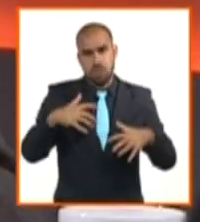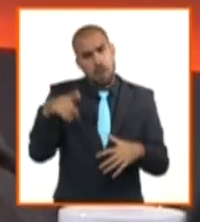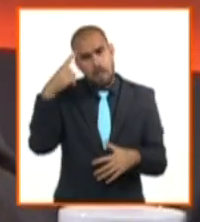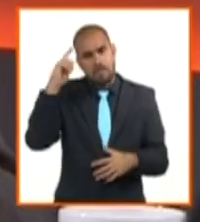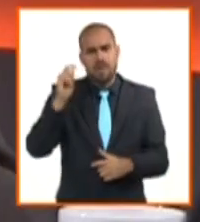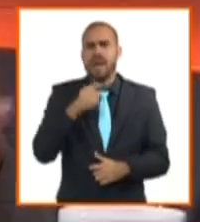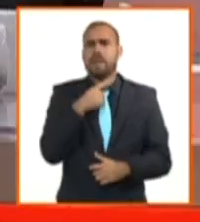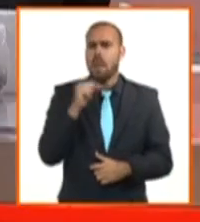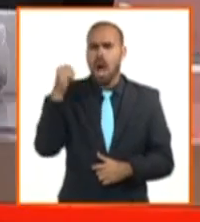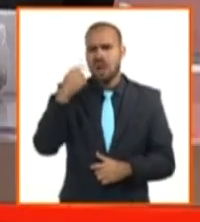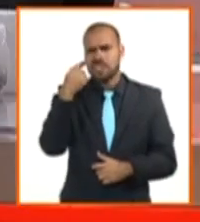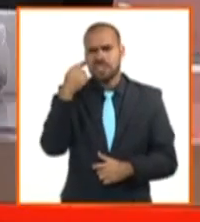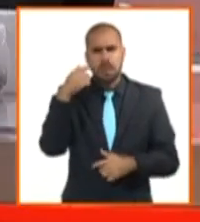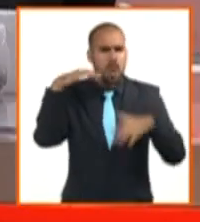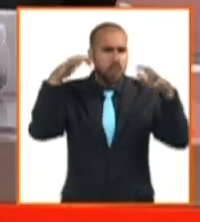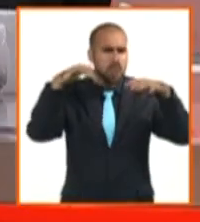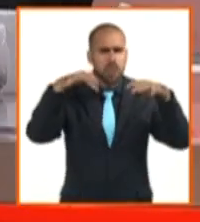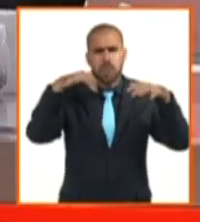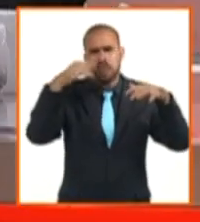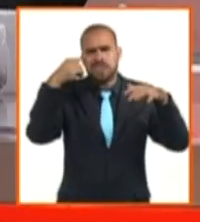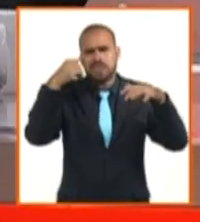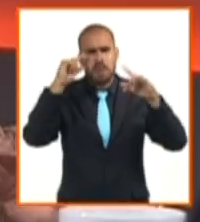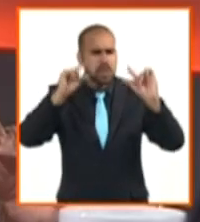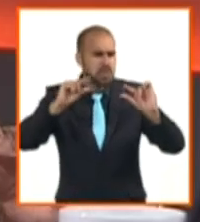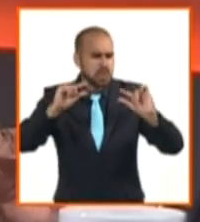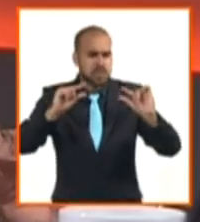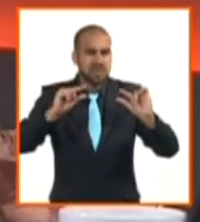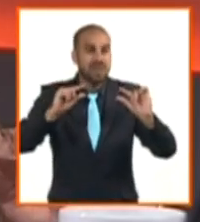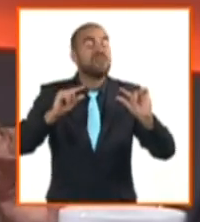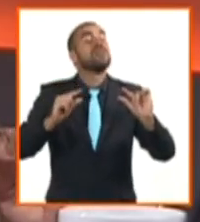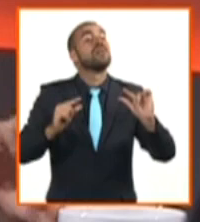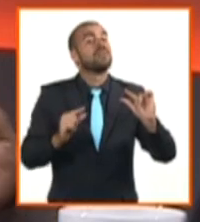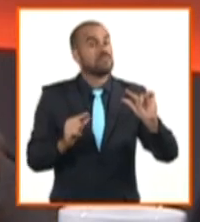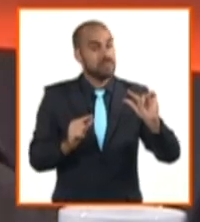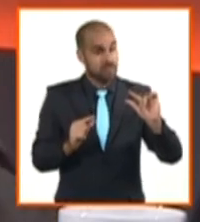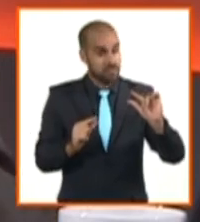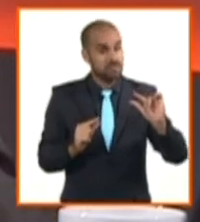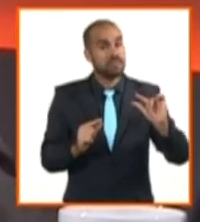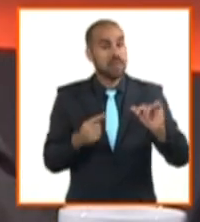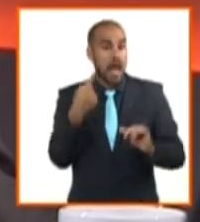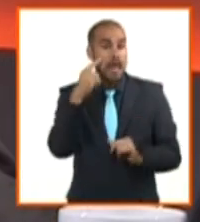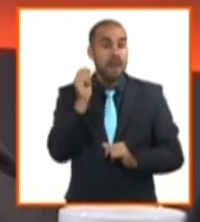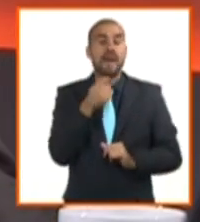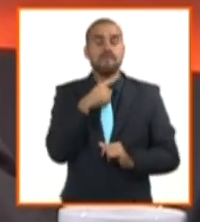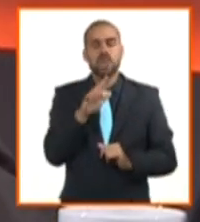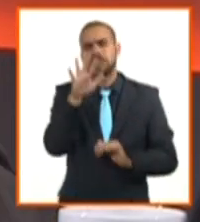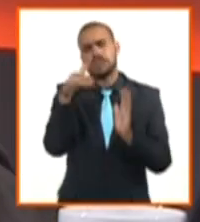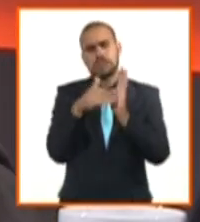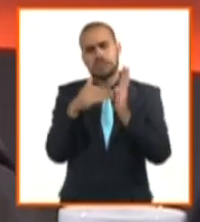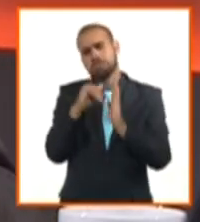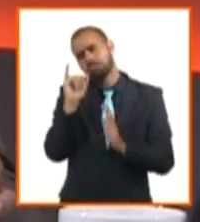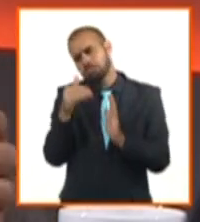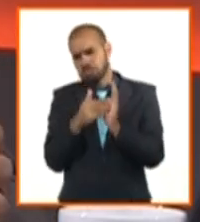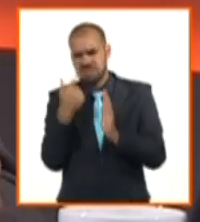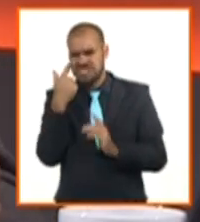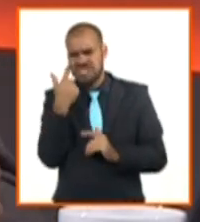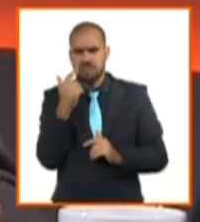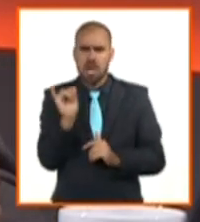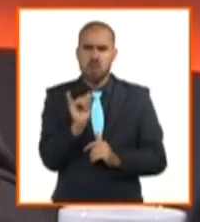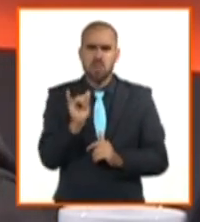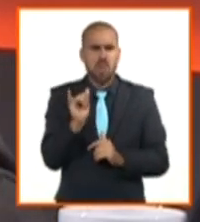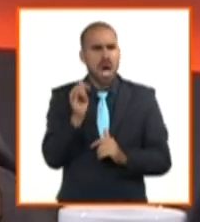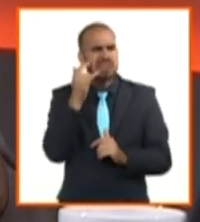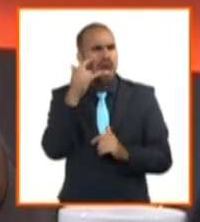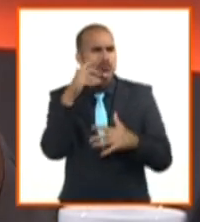juve está menos y menos pero y eso muchas veces se ve usted a las cinco de la tarde seis de la tarde ve que casi no hay nada ya